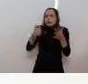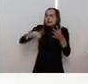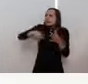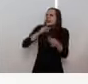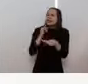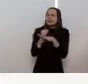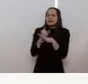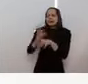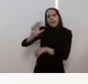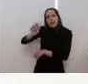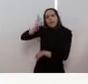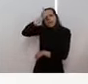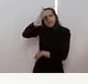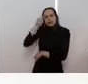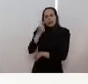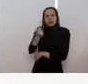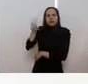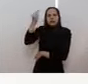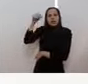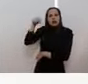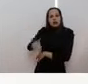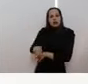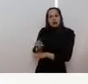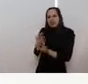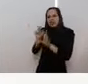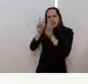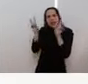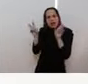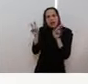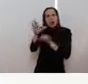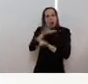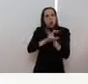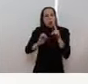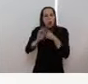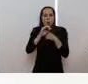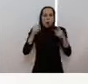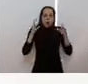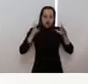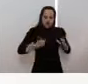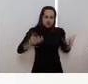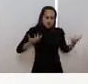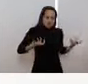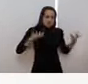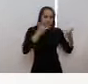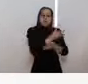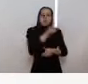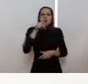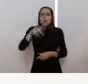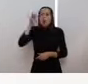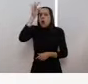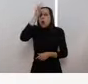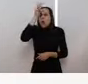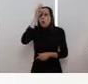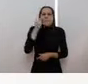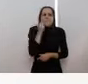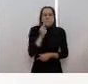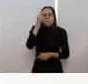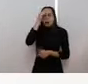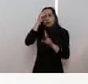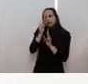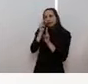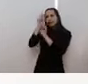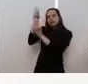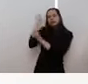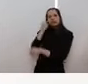dentro de esta promoción de la cultura del trasplante el hospital recibe el primer puesto oro grant life n